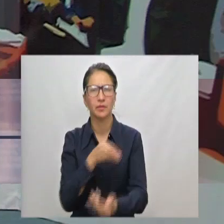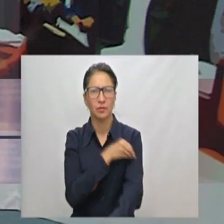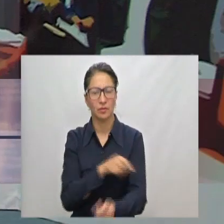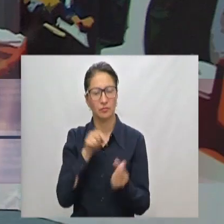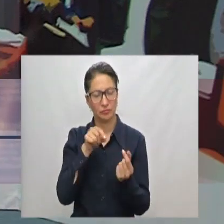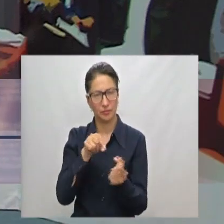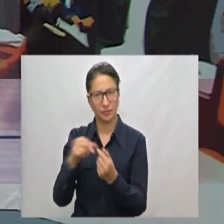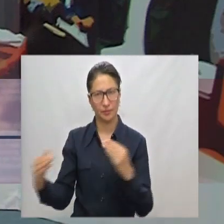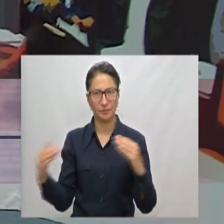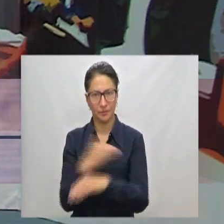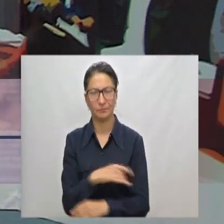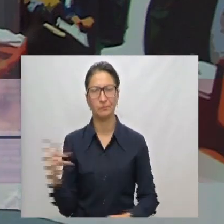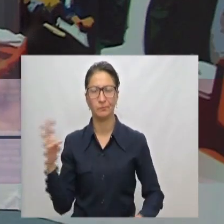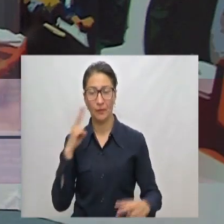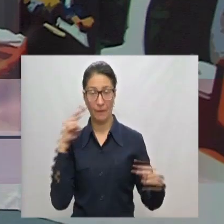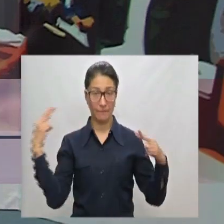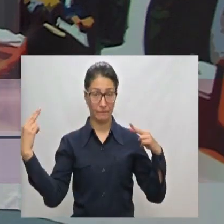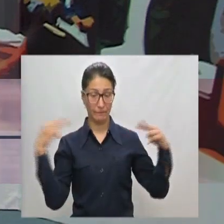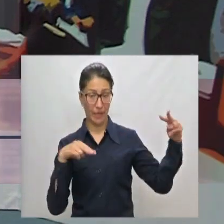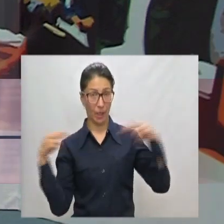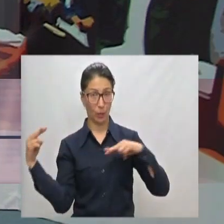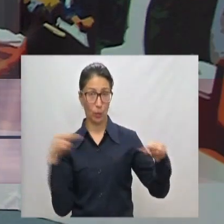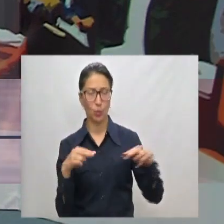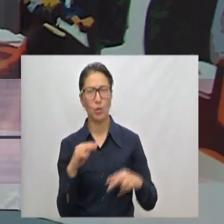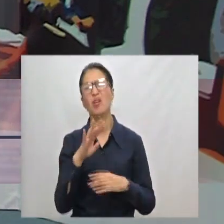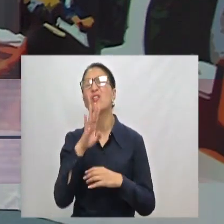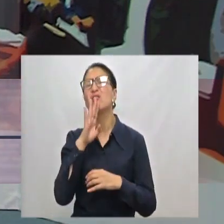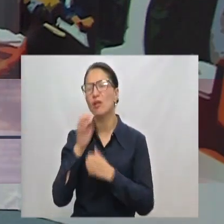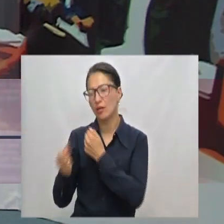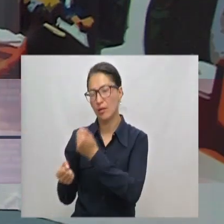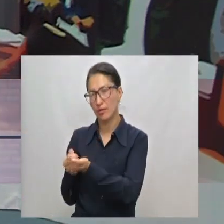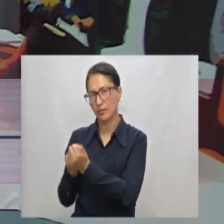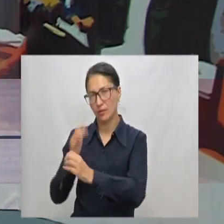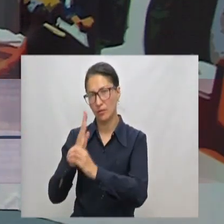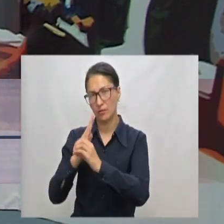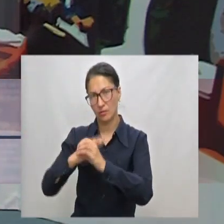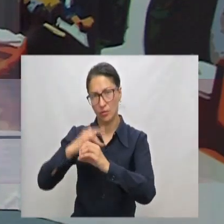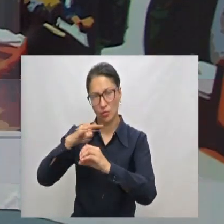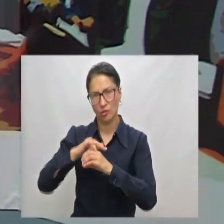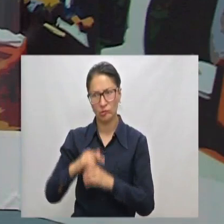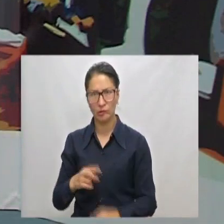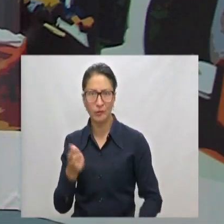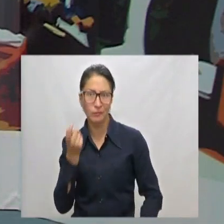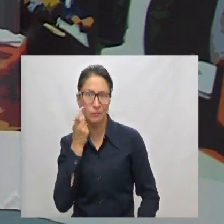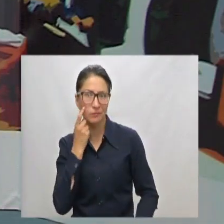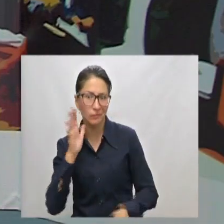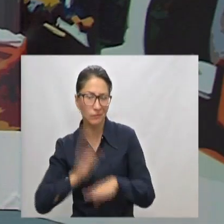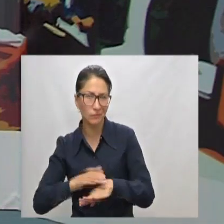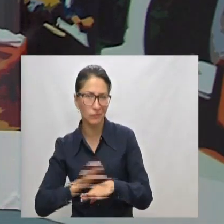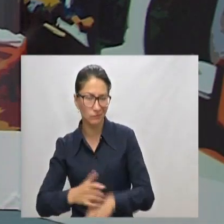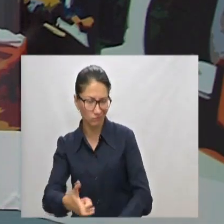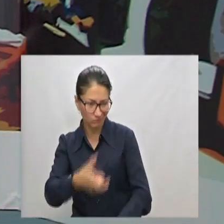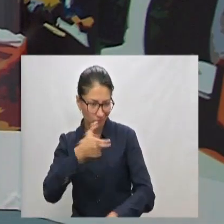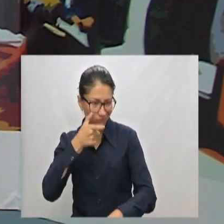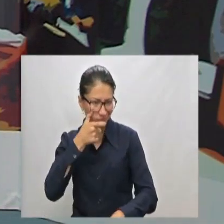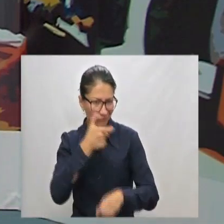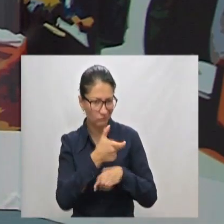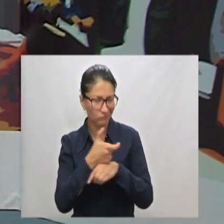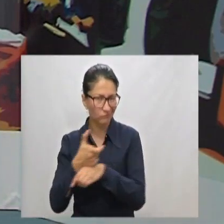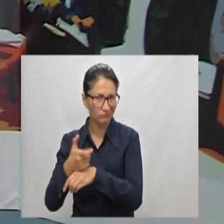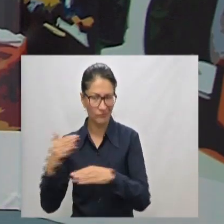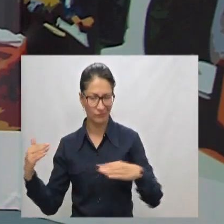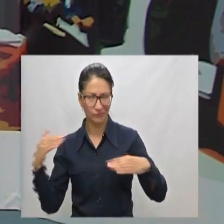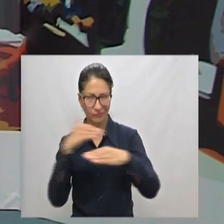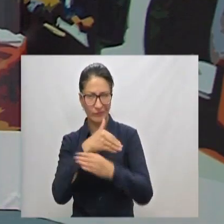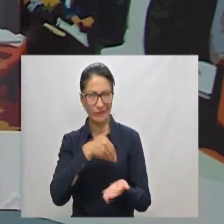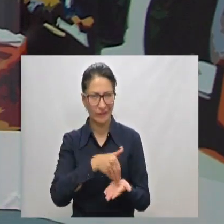pesos en 2 kilómetros de vía. Las veedurías ciudadanas, apoyadas por la Contraloría General, están en alerta y le